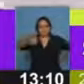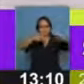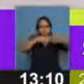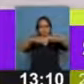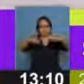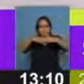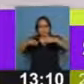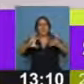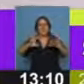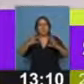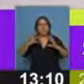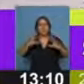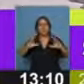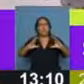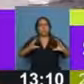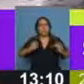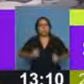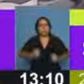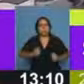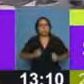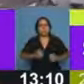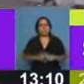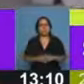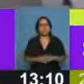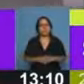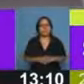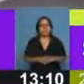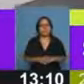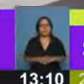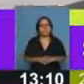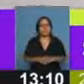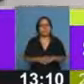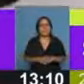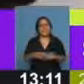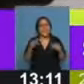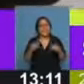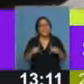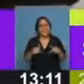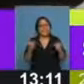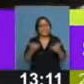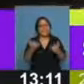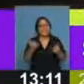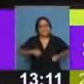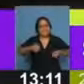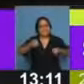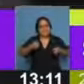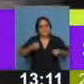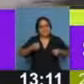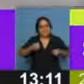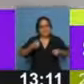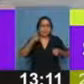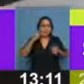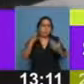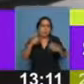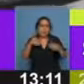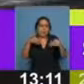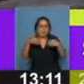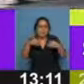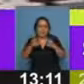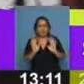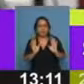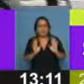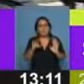para que quede como un bloque, como una celda de pilas contenidas en cemento con una cobertura de plástico. Con